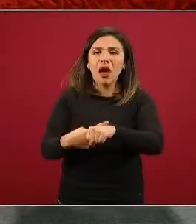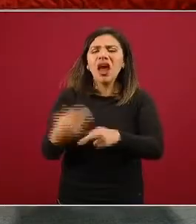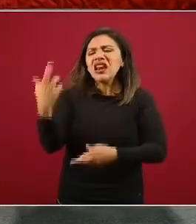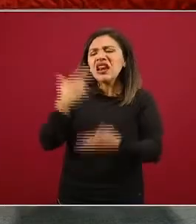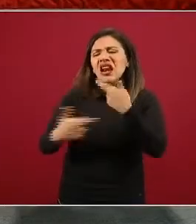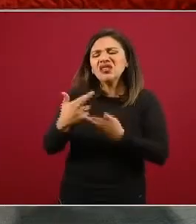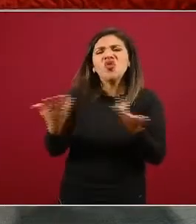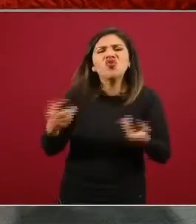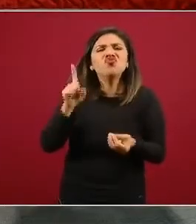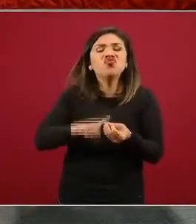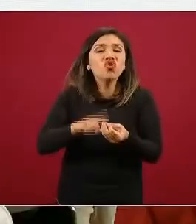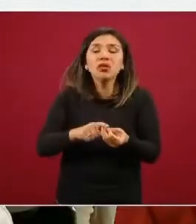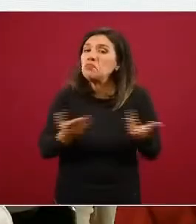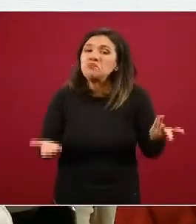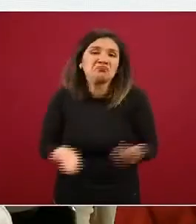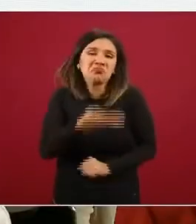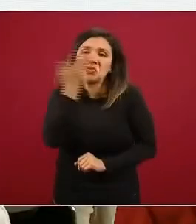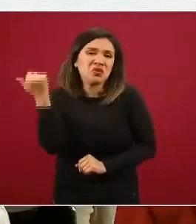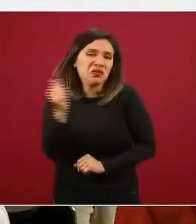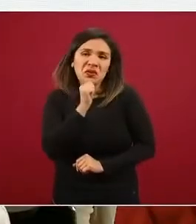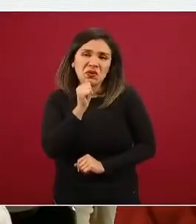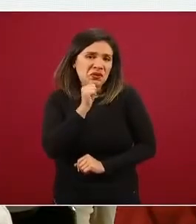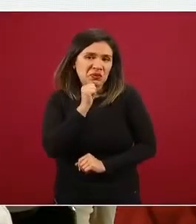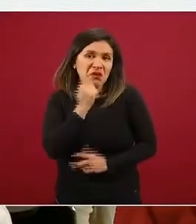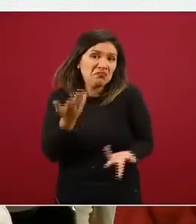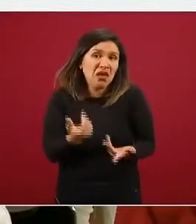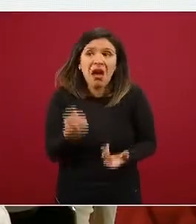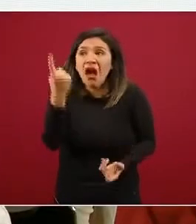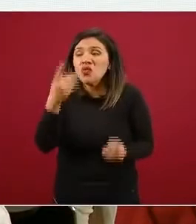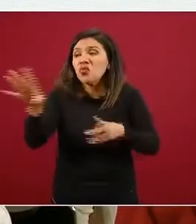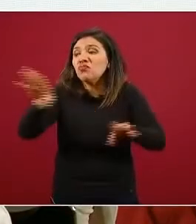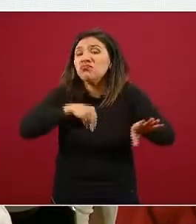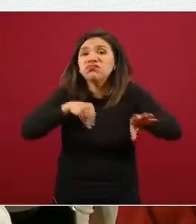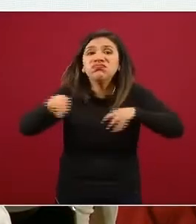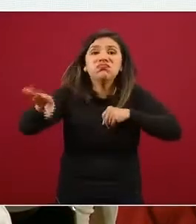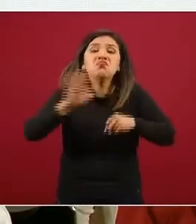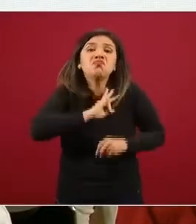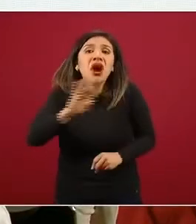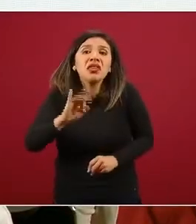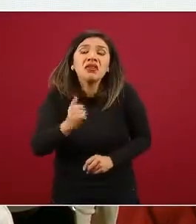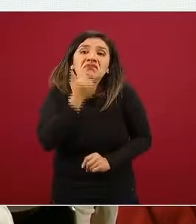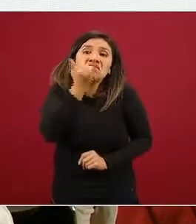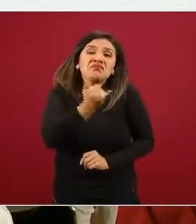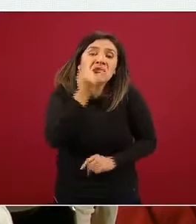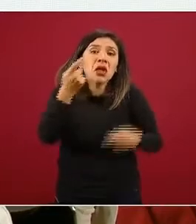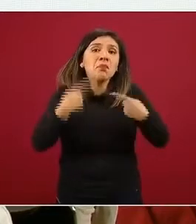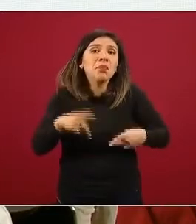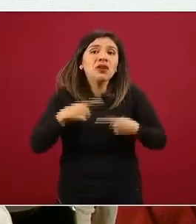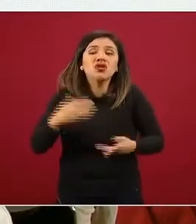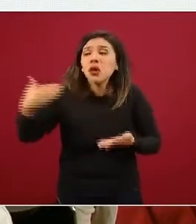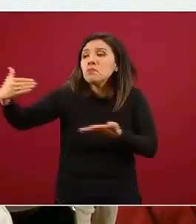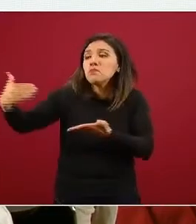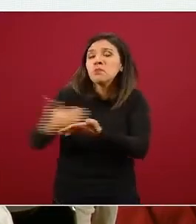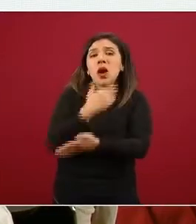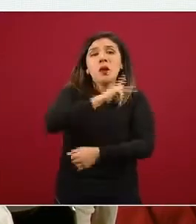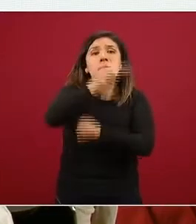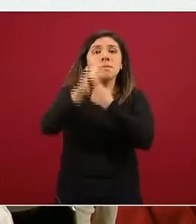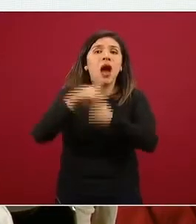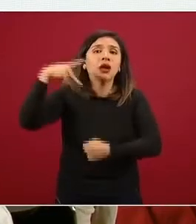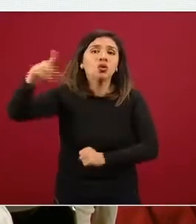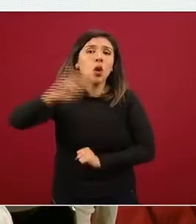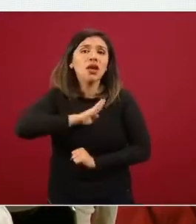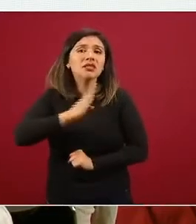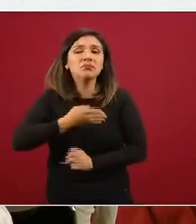dónde? No se puede saber. Algunos contagios pudieron venir de personas que ingresaron al territorio